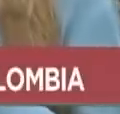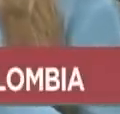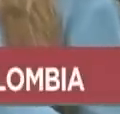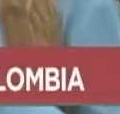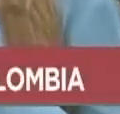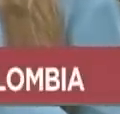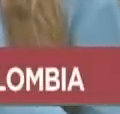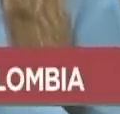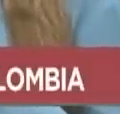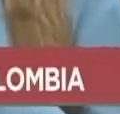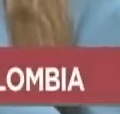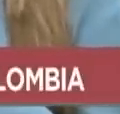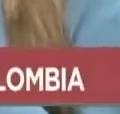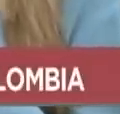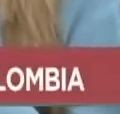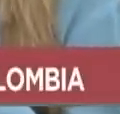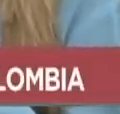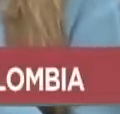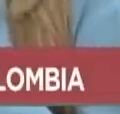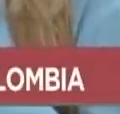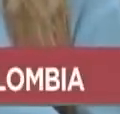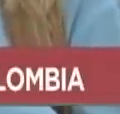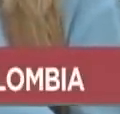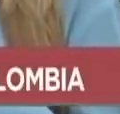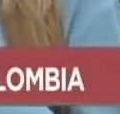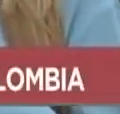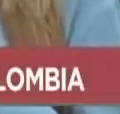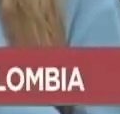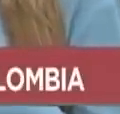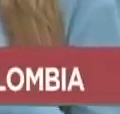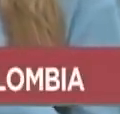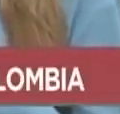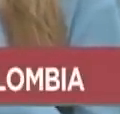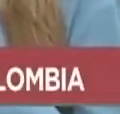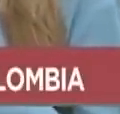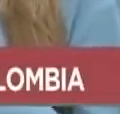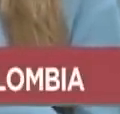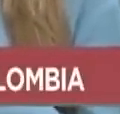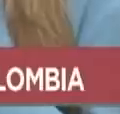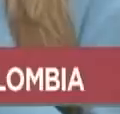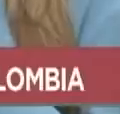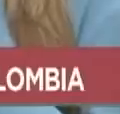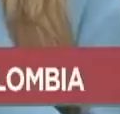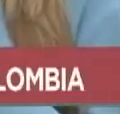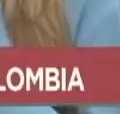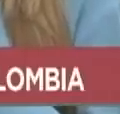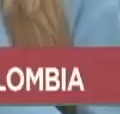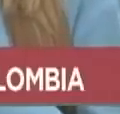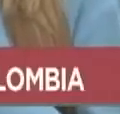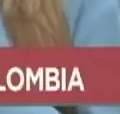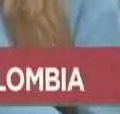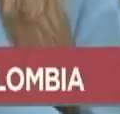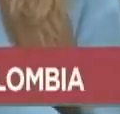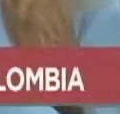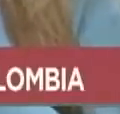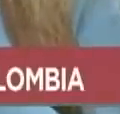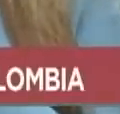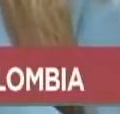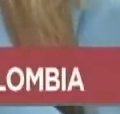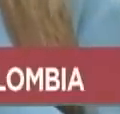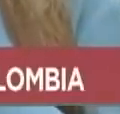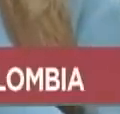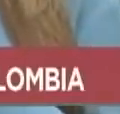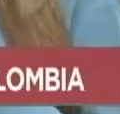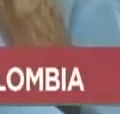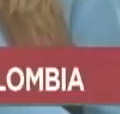producción. Un buque que fue recibido por los trabajadores y trabajadoras, por la nueva junta directiva, por el presidente de Pekiven.